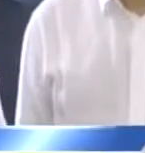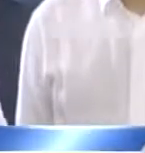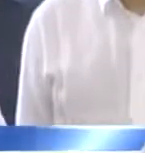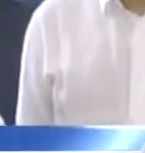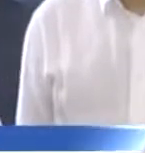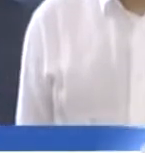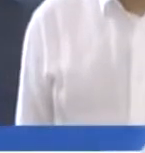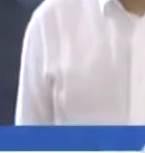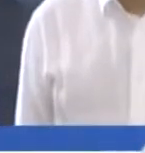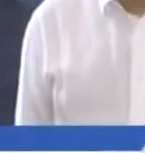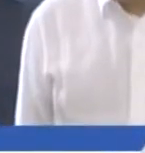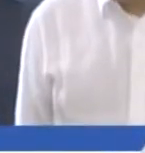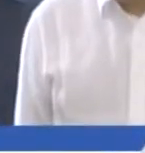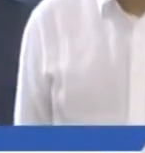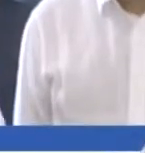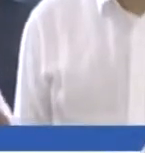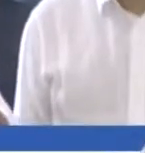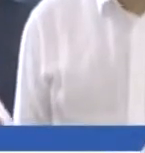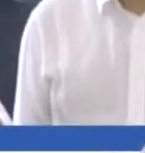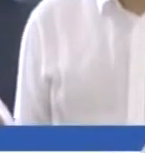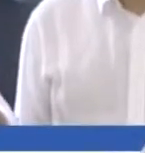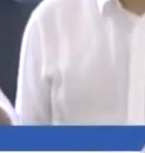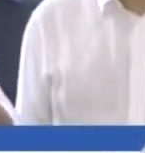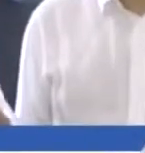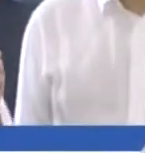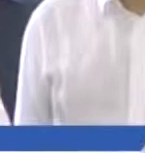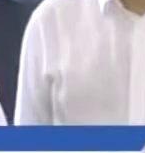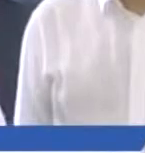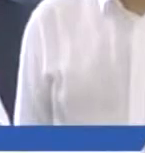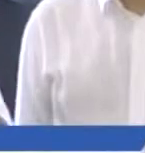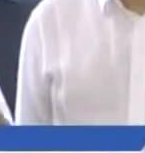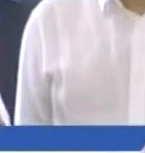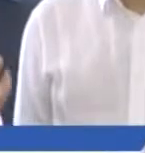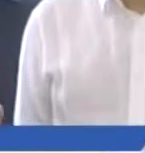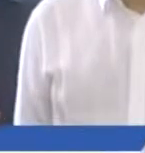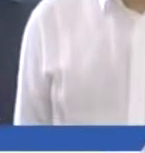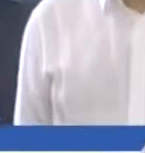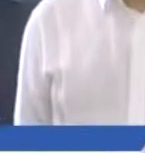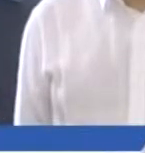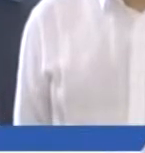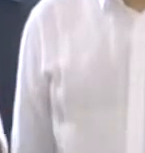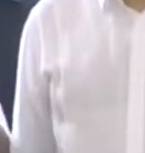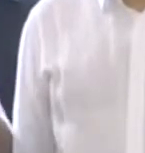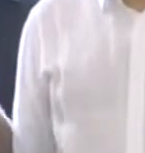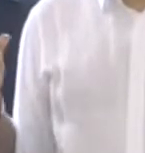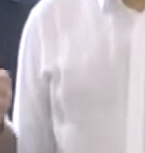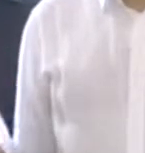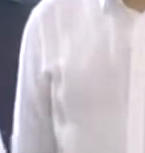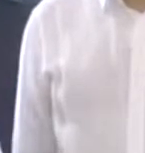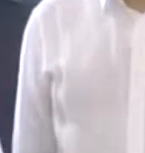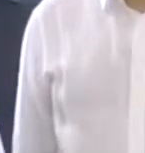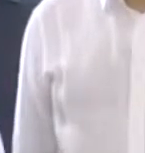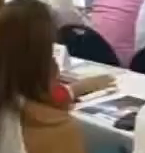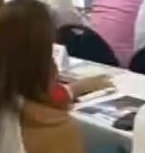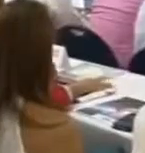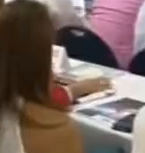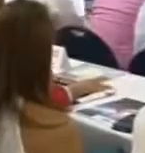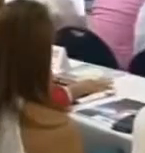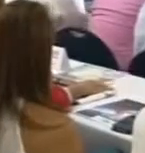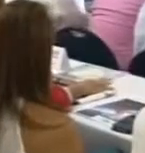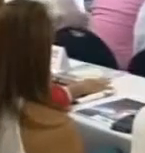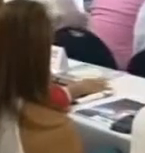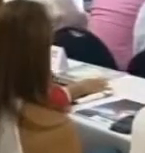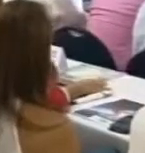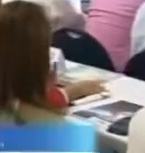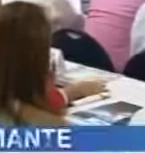de Santander, pues van a ser parte de un engranaje a nivel internacional que va a abrir muchas oportunidades. Por su